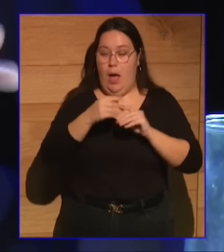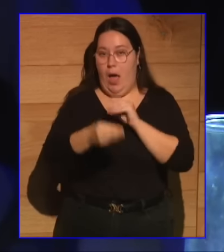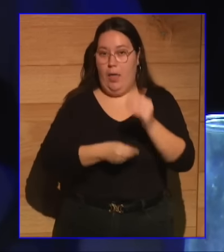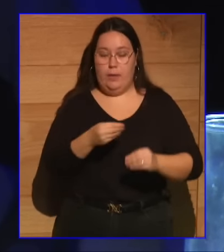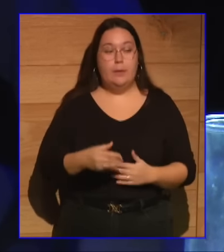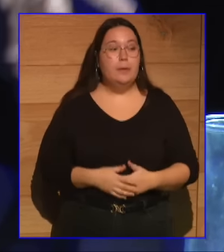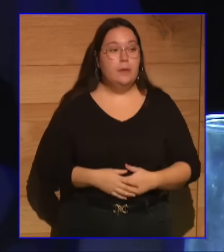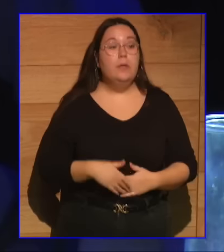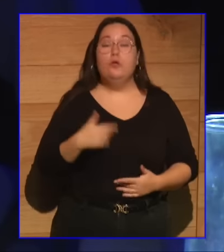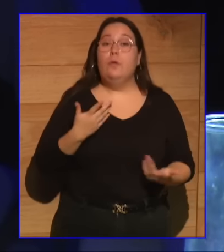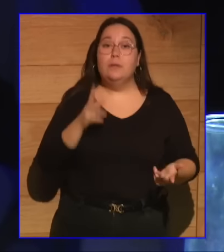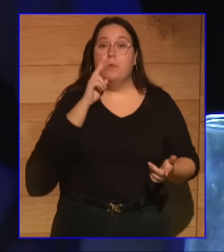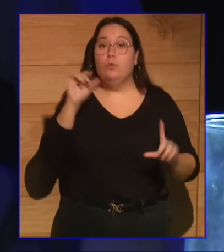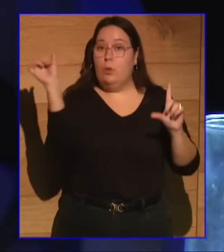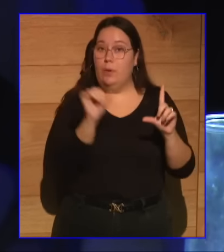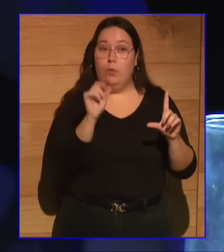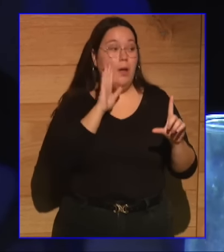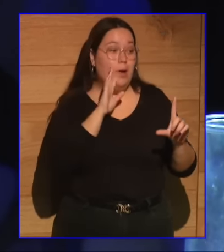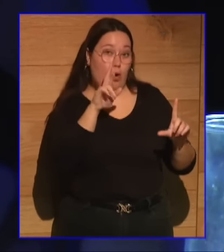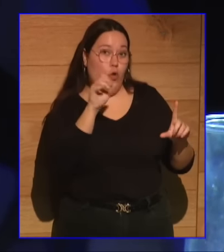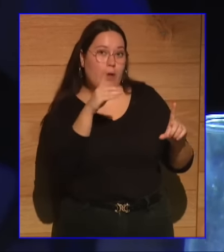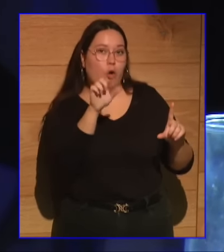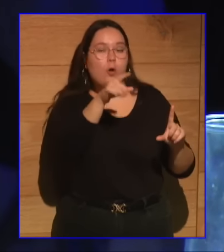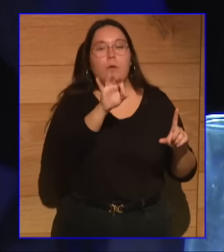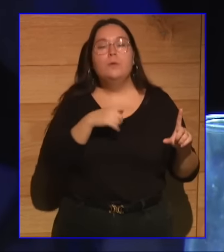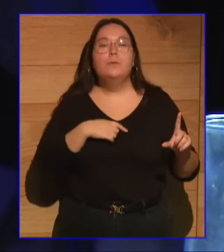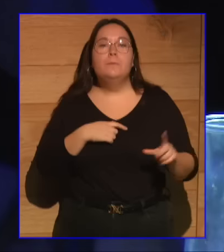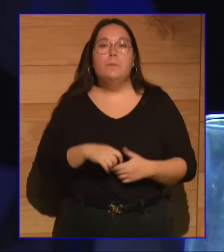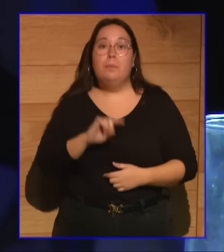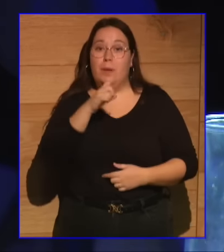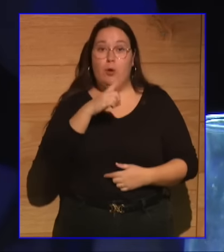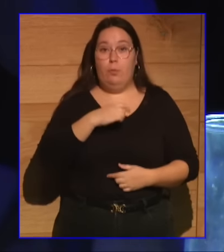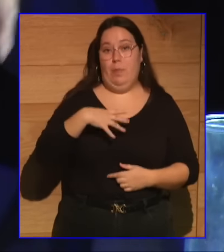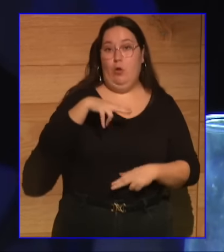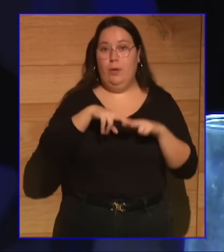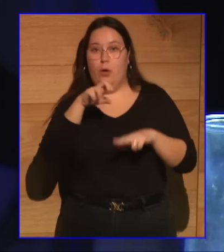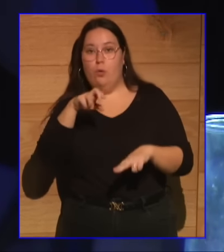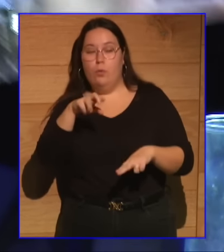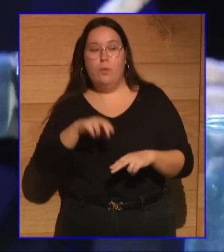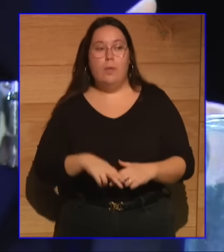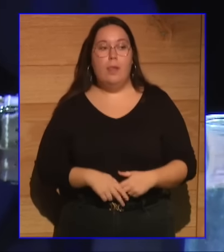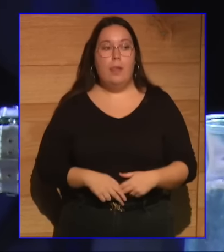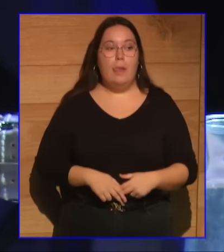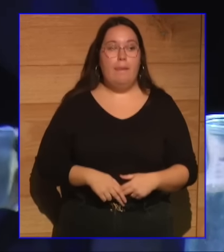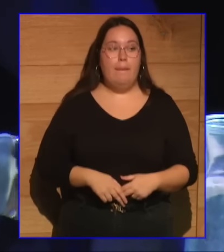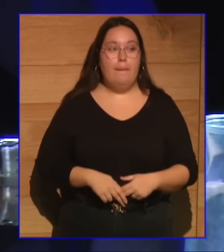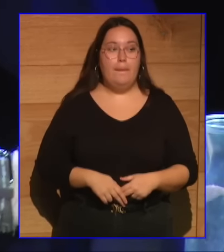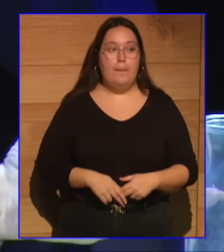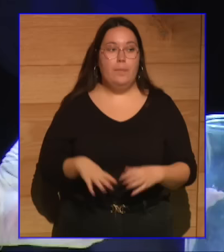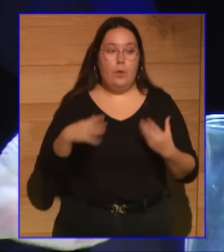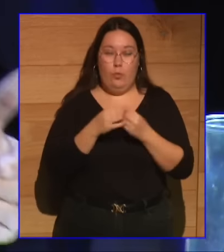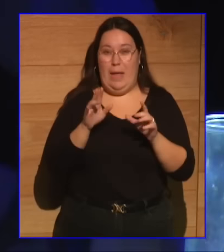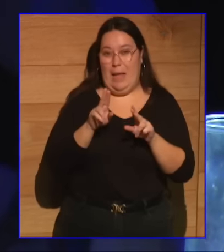nos encontramos, bueno, es una película, tú lo has dicho, Rodrigo, ¿no? Ya... Primero en blanco y negro, en, con